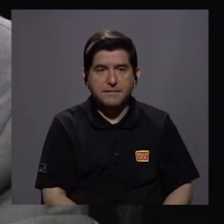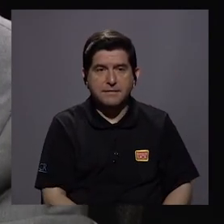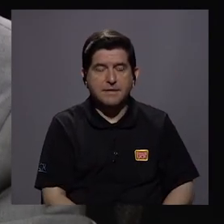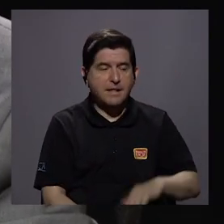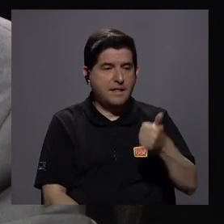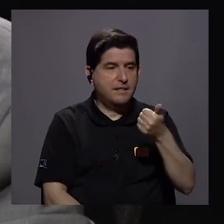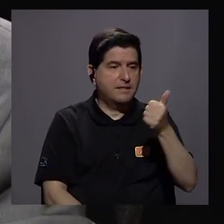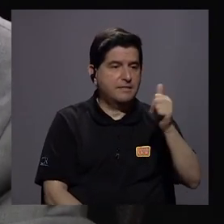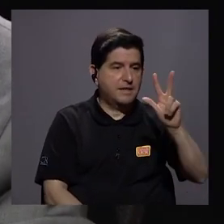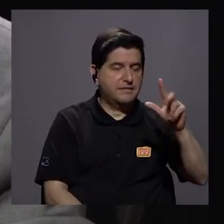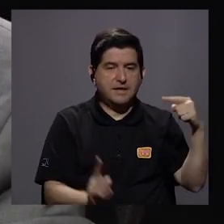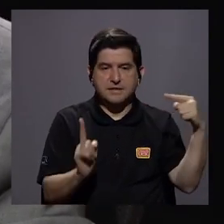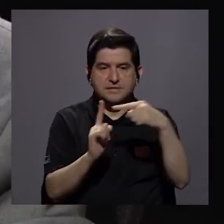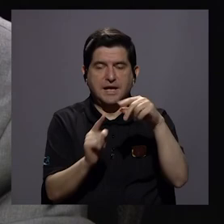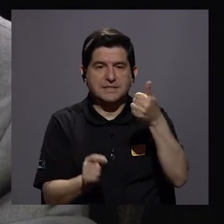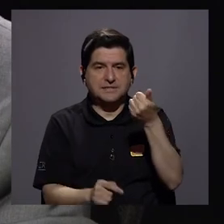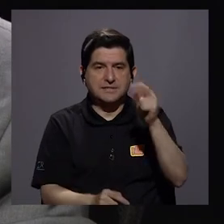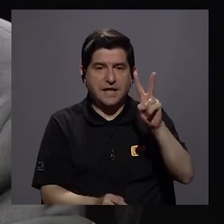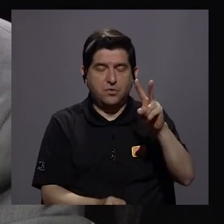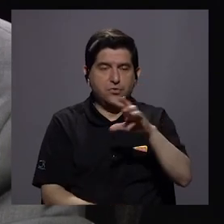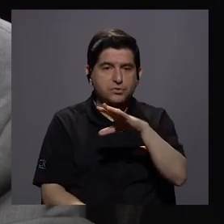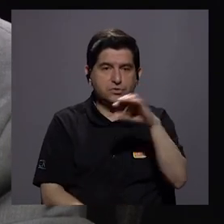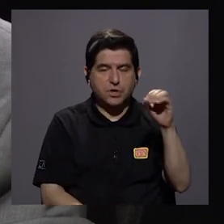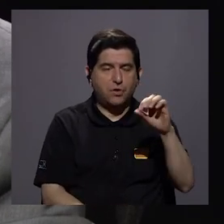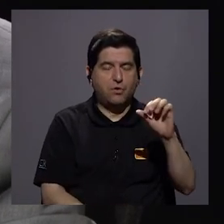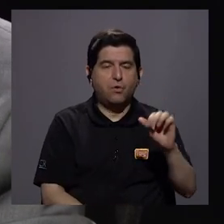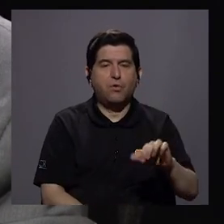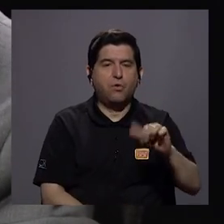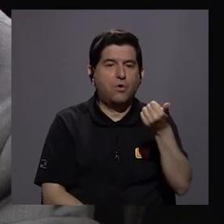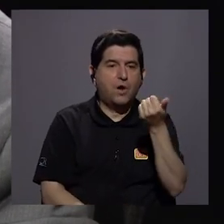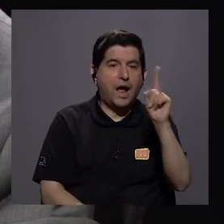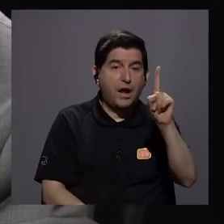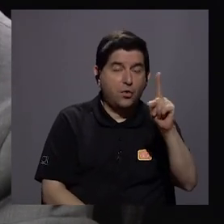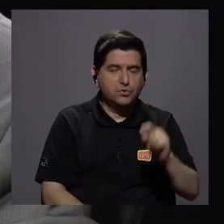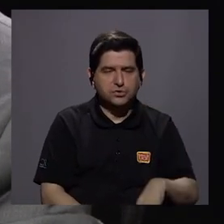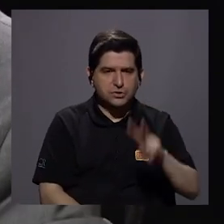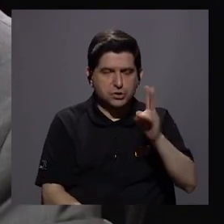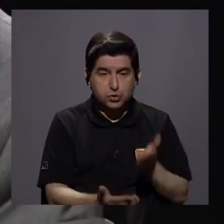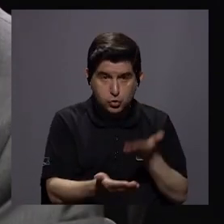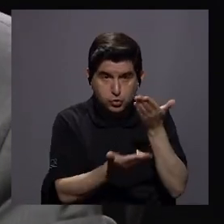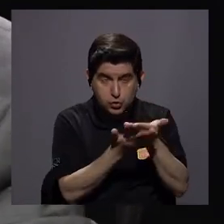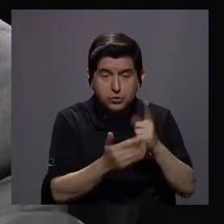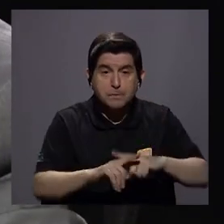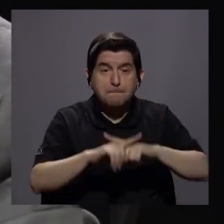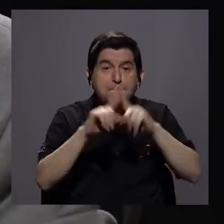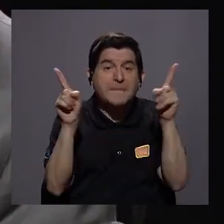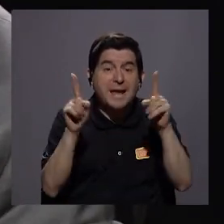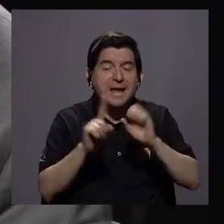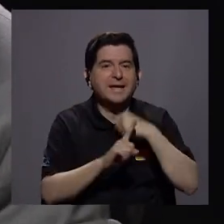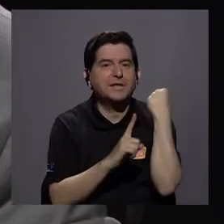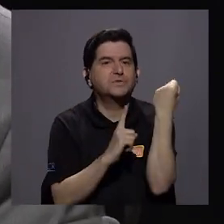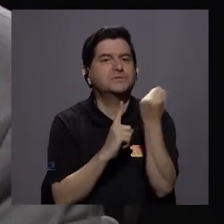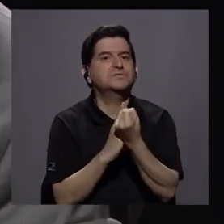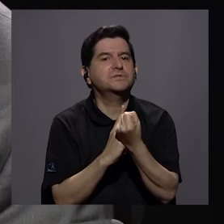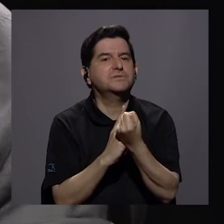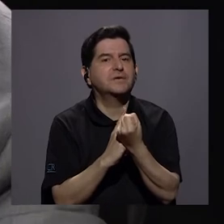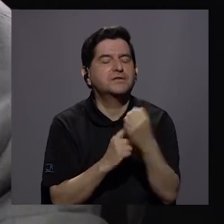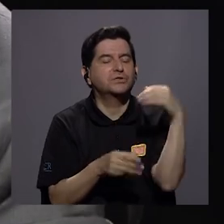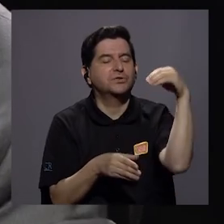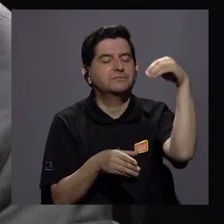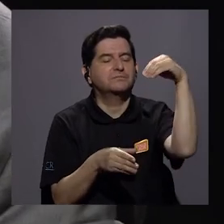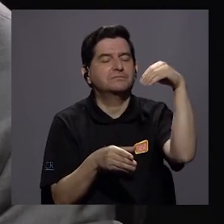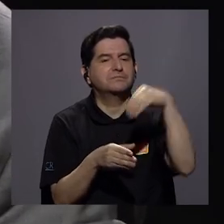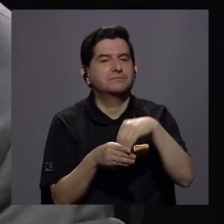baja de, digamos, del 13 al 12 o del 12 al 11, o sea, hace dos propuestas. Pero vamos a poner una condición, digamos,